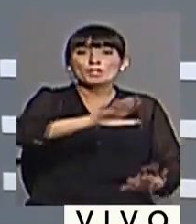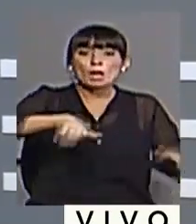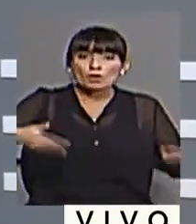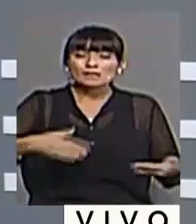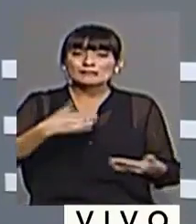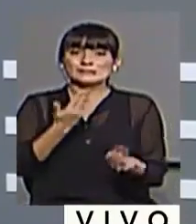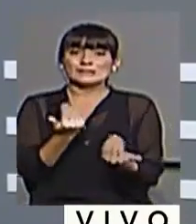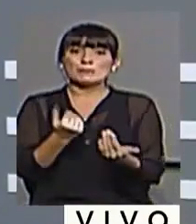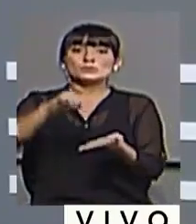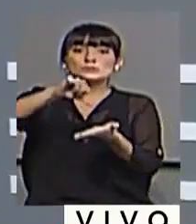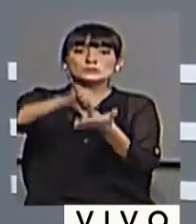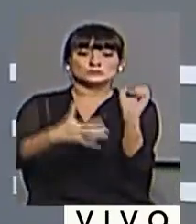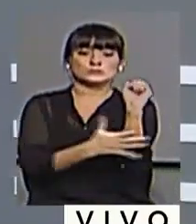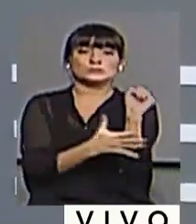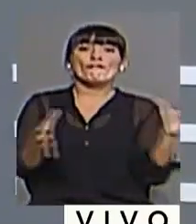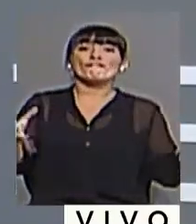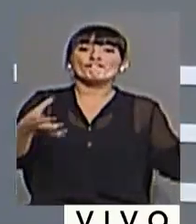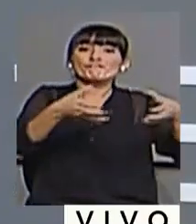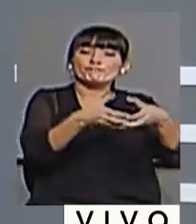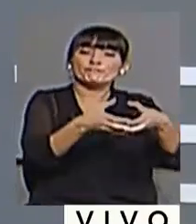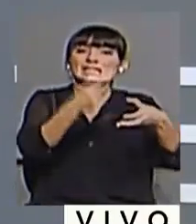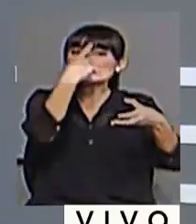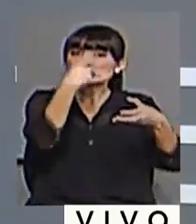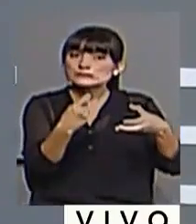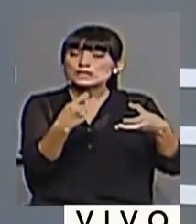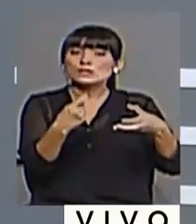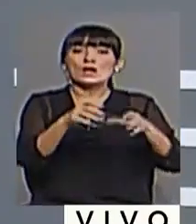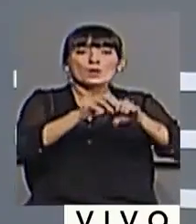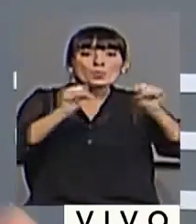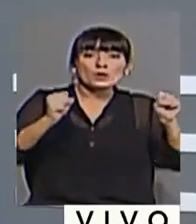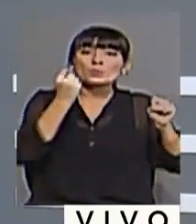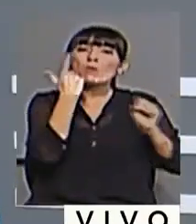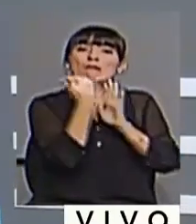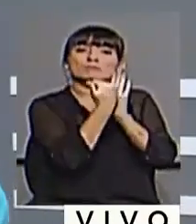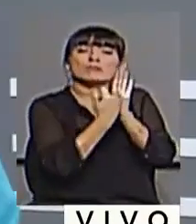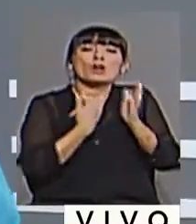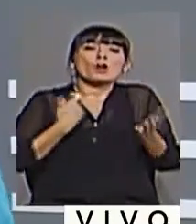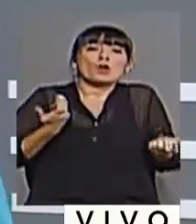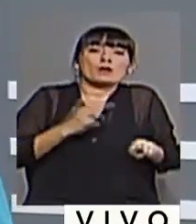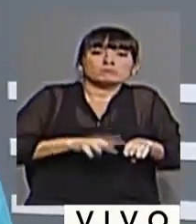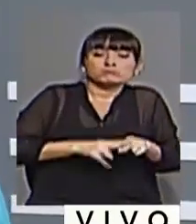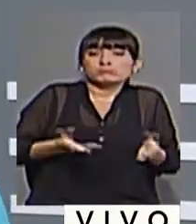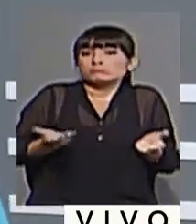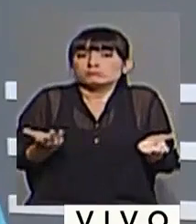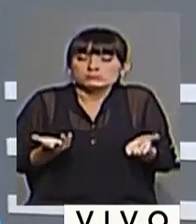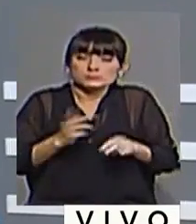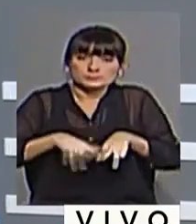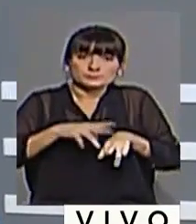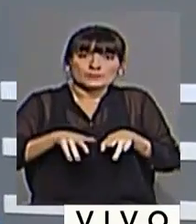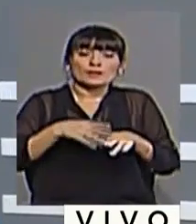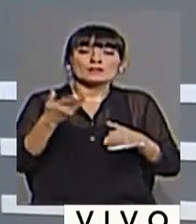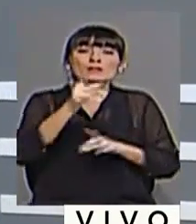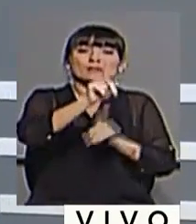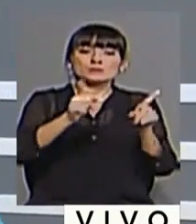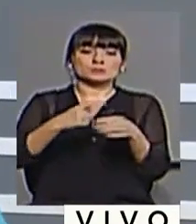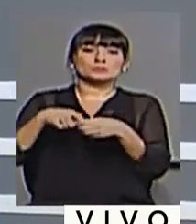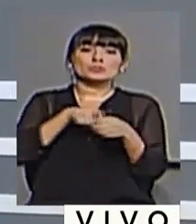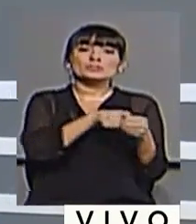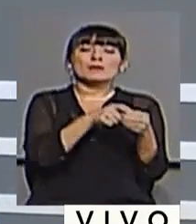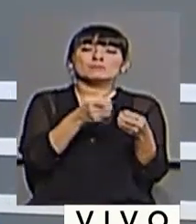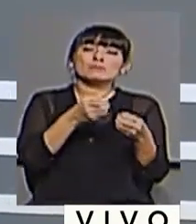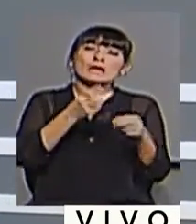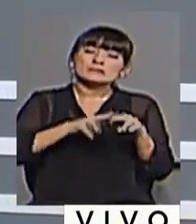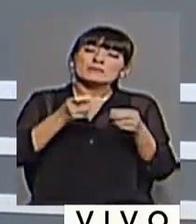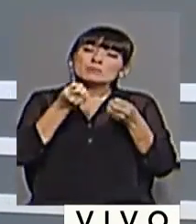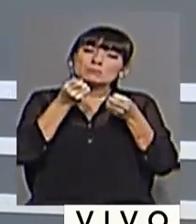con acuerdos respecto a lo que vamos a hacer y cómo lo vamos a hacer, con claridad de cuáles son los socios y que hagamos una política de la veracidad, diciendo